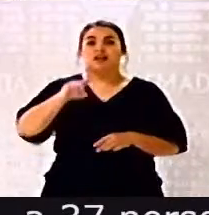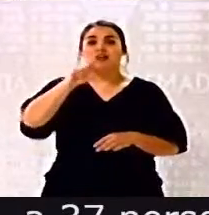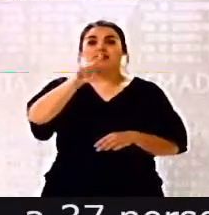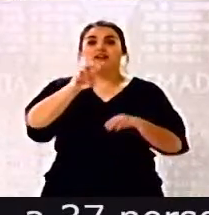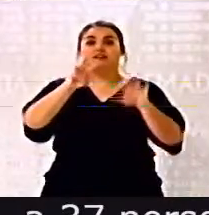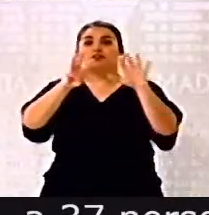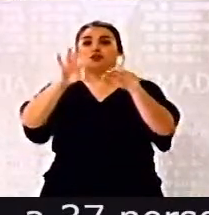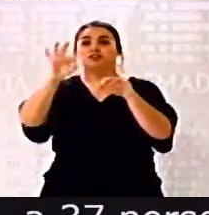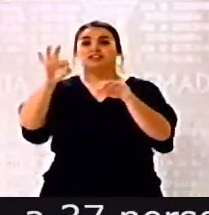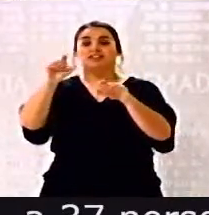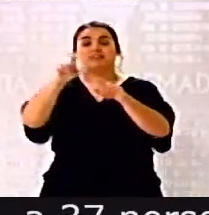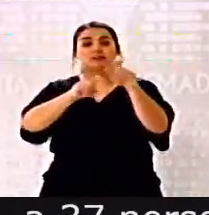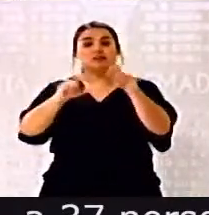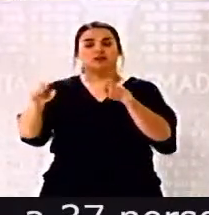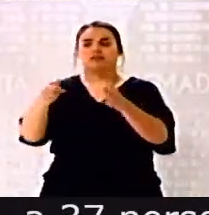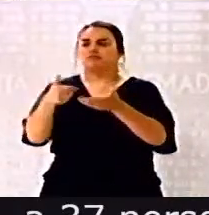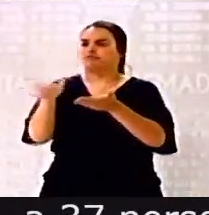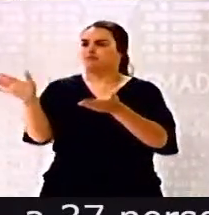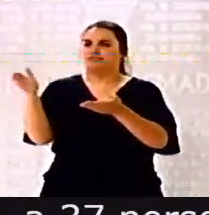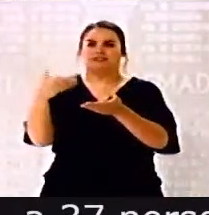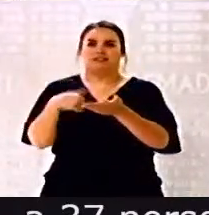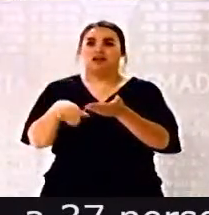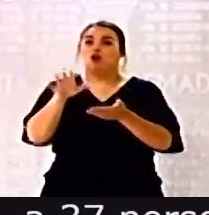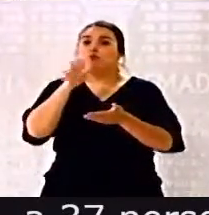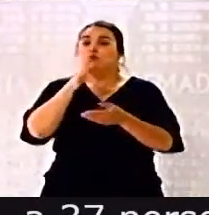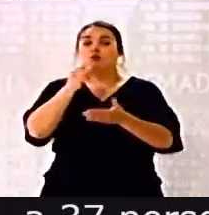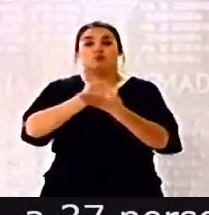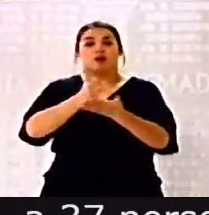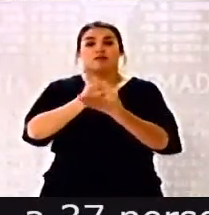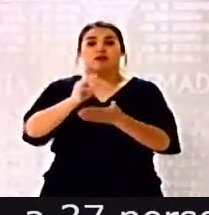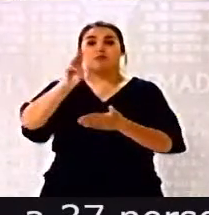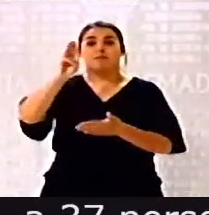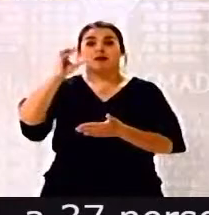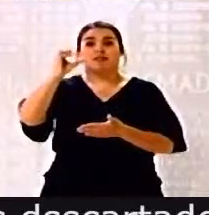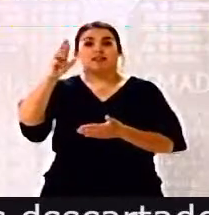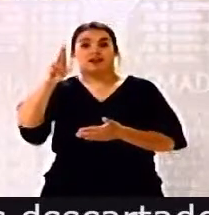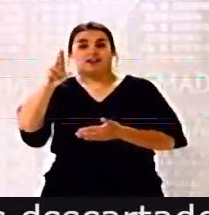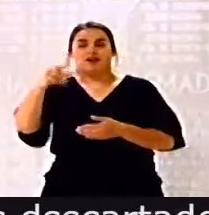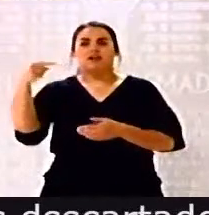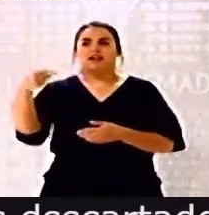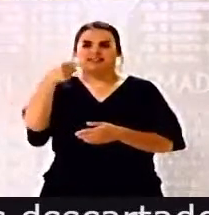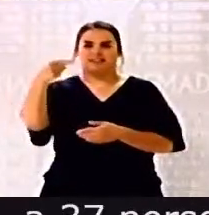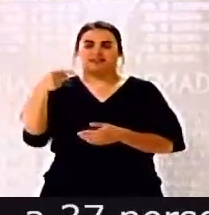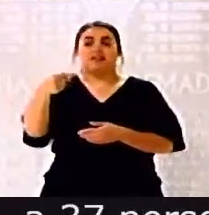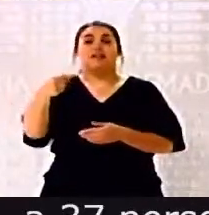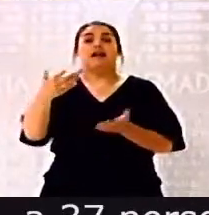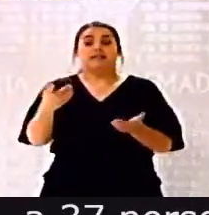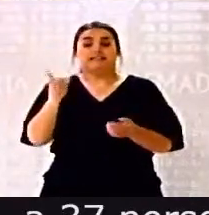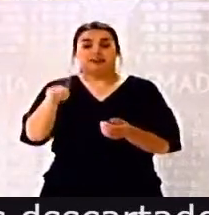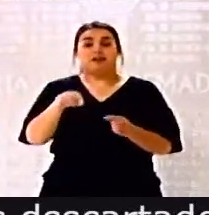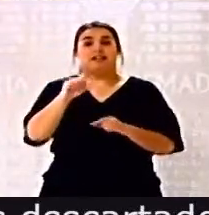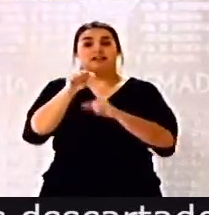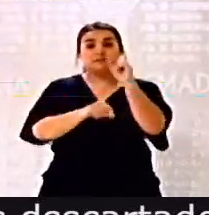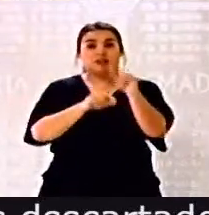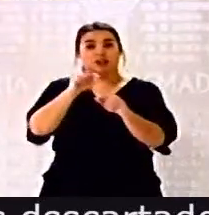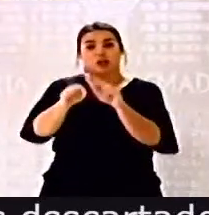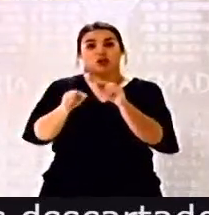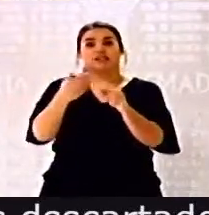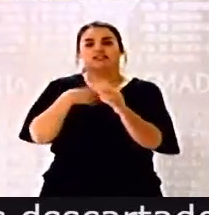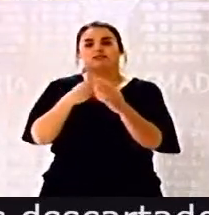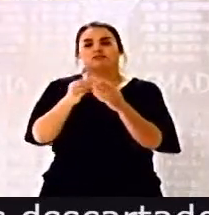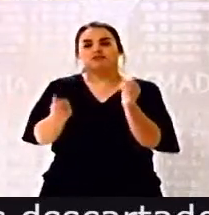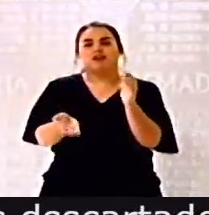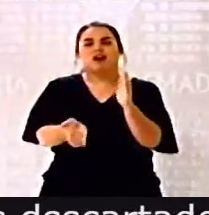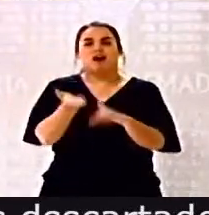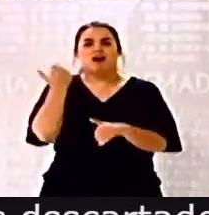180 personas que nos han dado PCR negativa y se han resuelto 5 infecciones